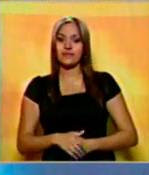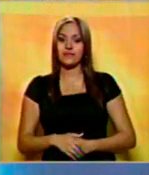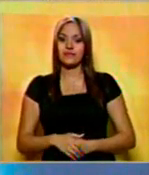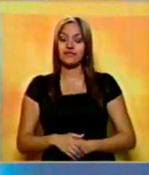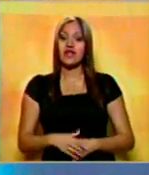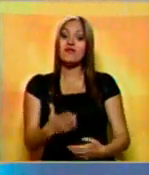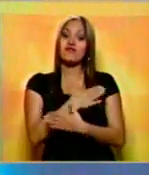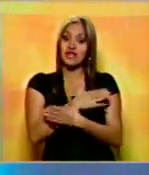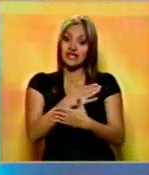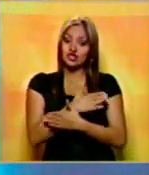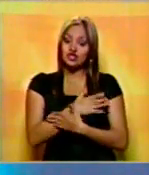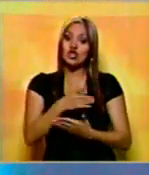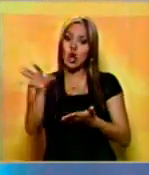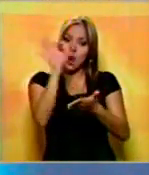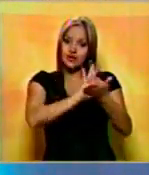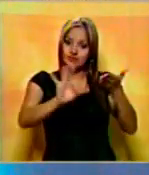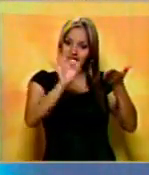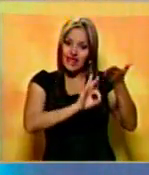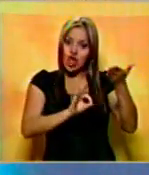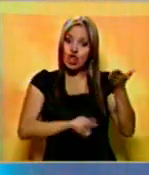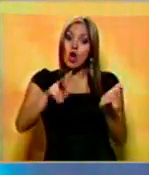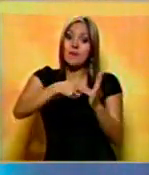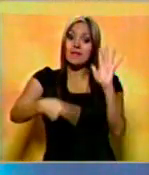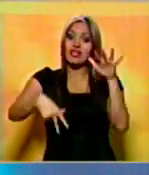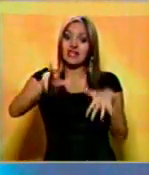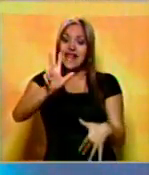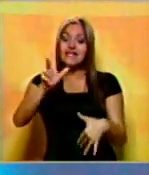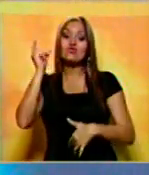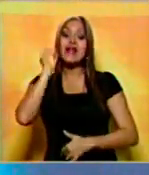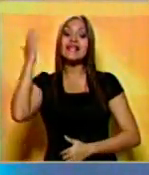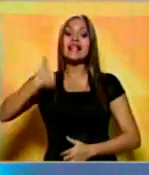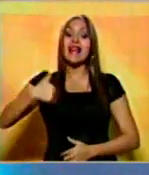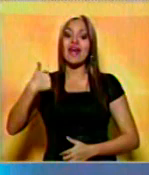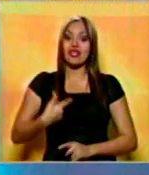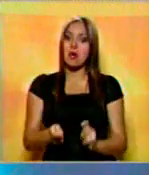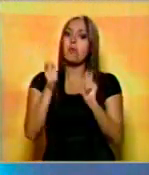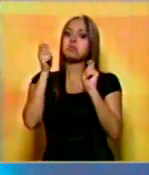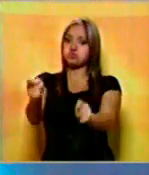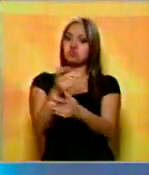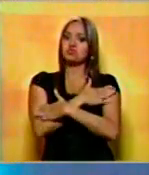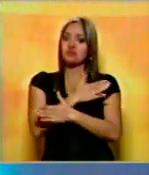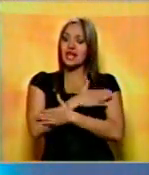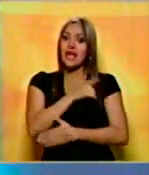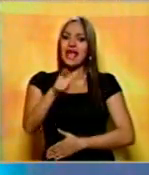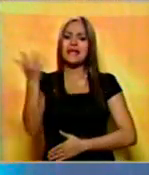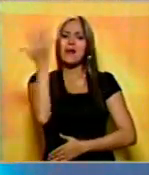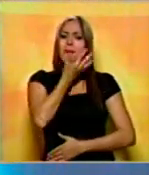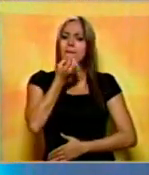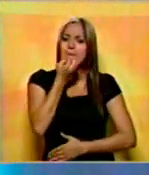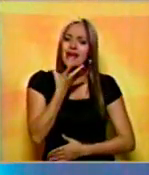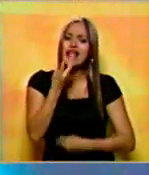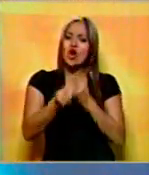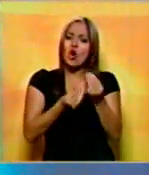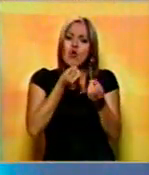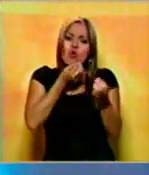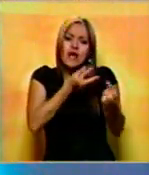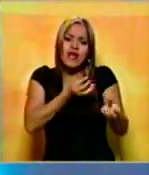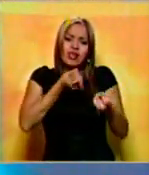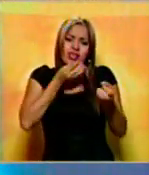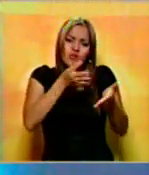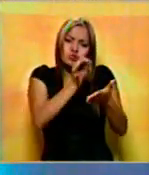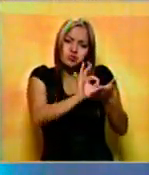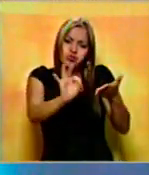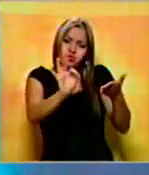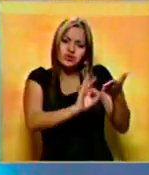el premio Nobel de literatura 2013 fue otorgado a la canadiense Alice Moon ro aclamada por su armonioso Estilo de relatar que se